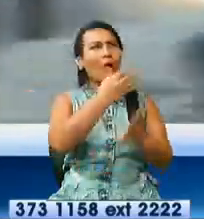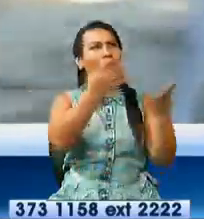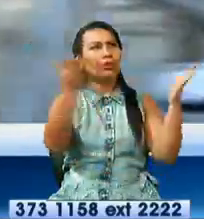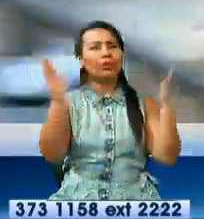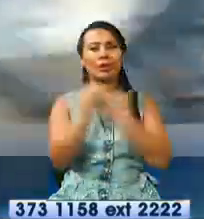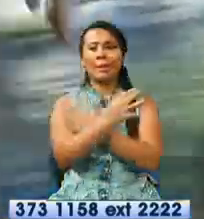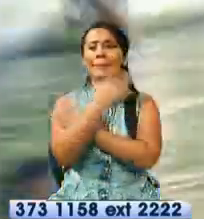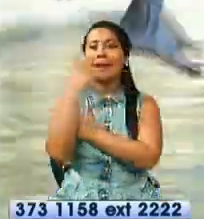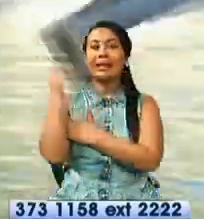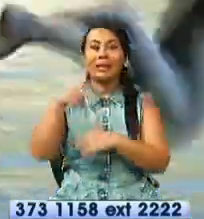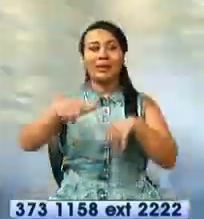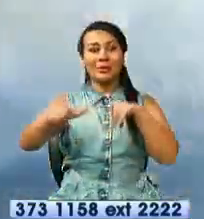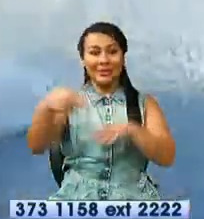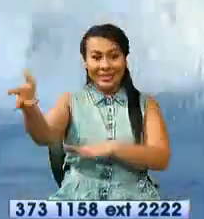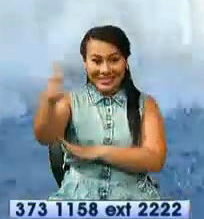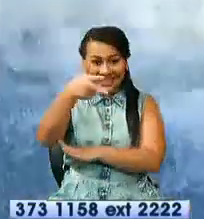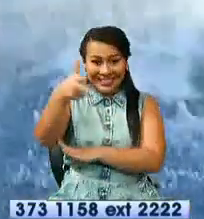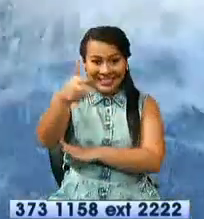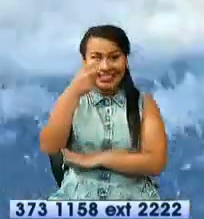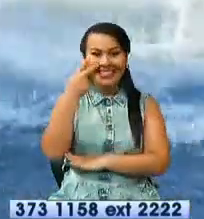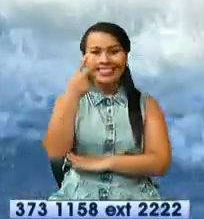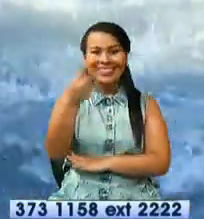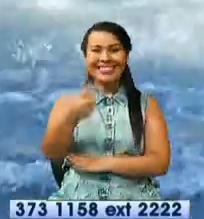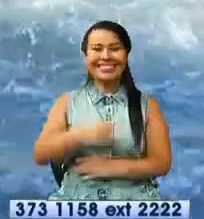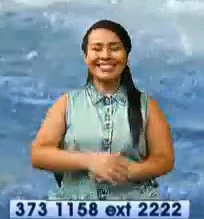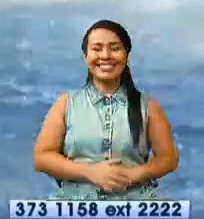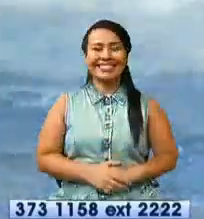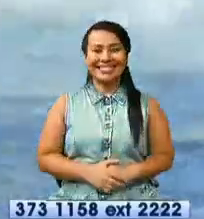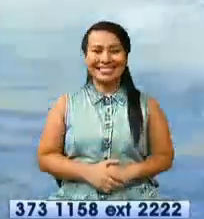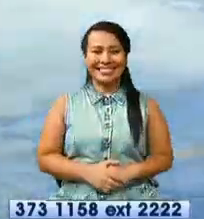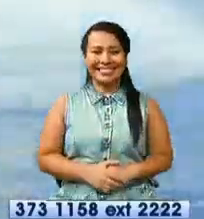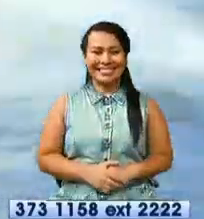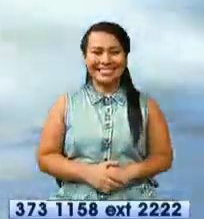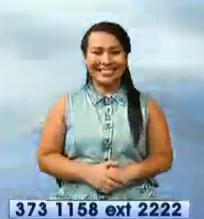Con cámara de William Franco, informó José Morales.